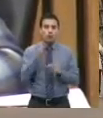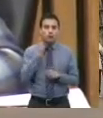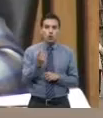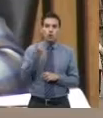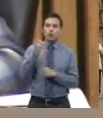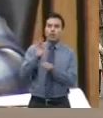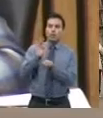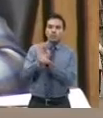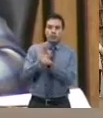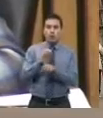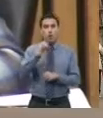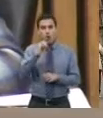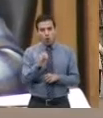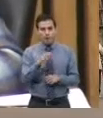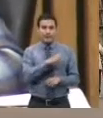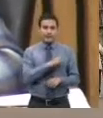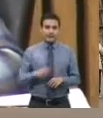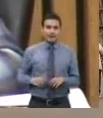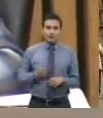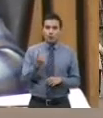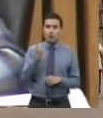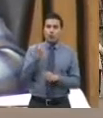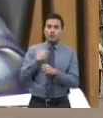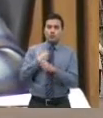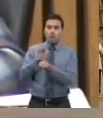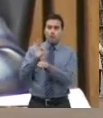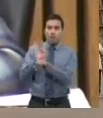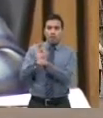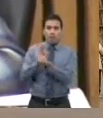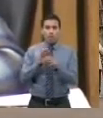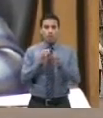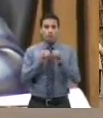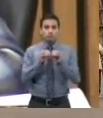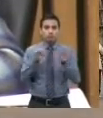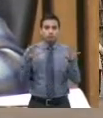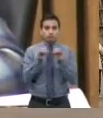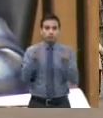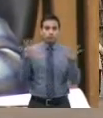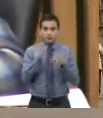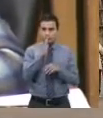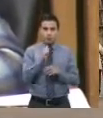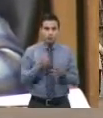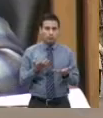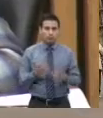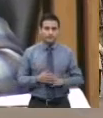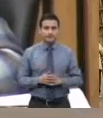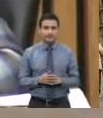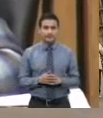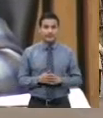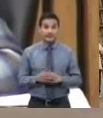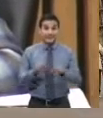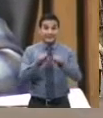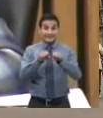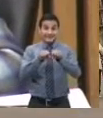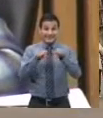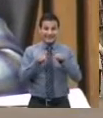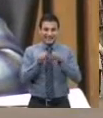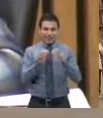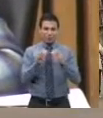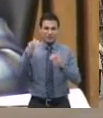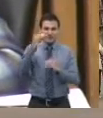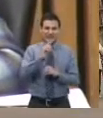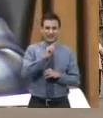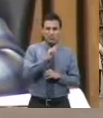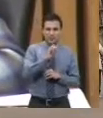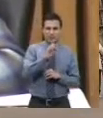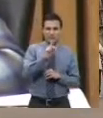o de quienes ostentan una candidatura durante los días previos a la elección y de la elección misma. La Sala Superior del Tribunal Electoral